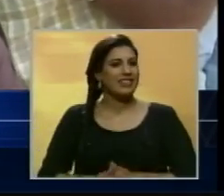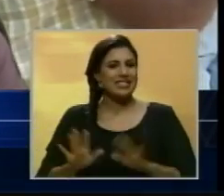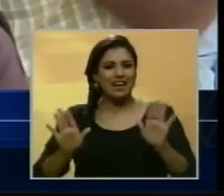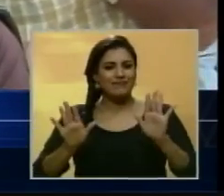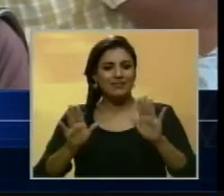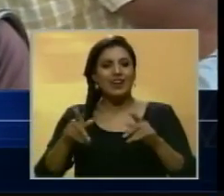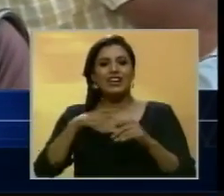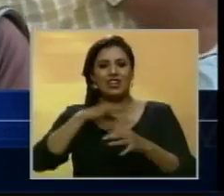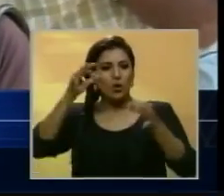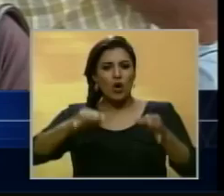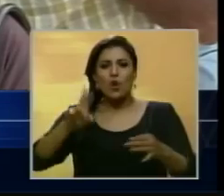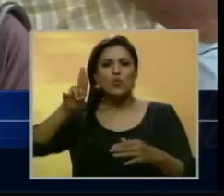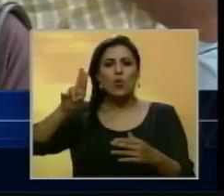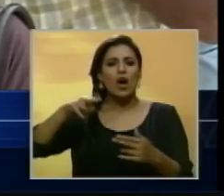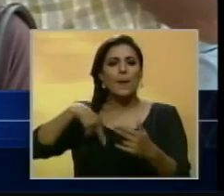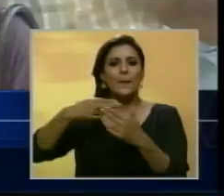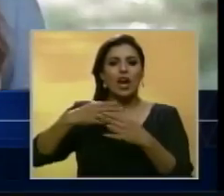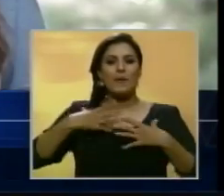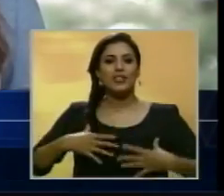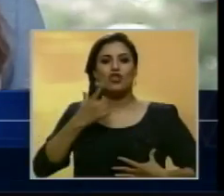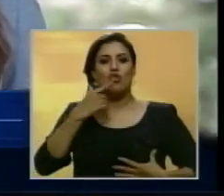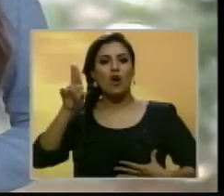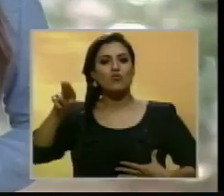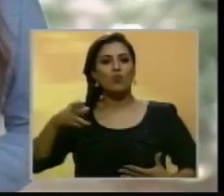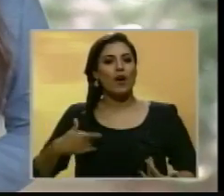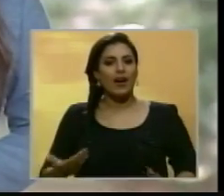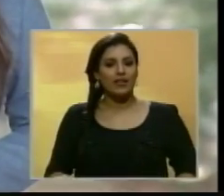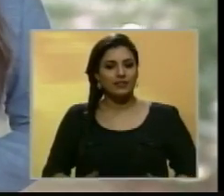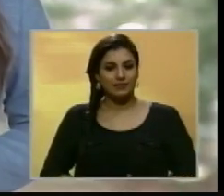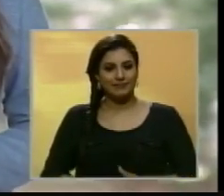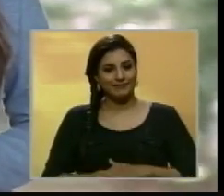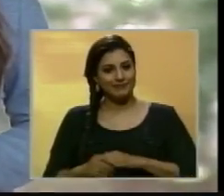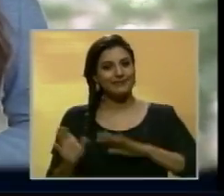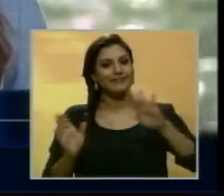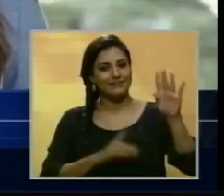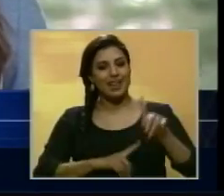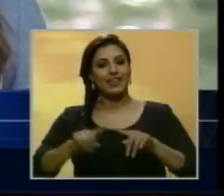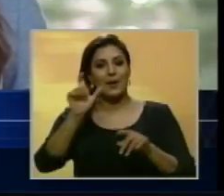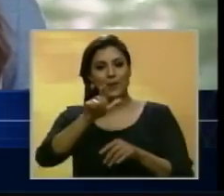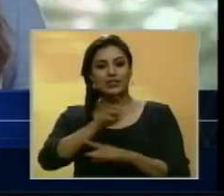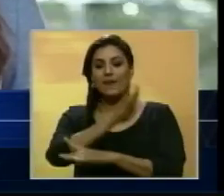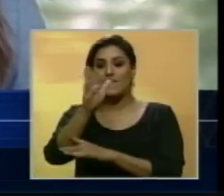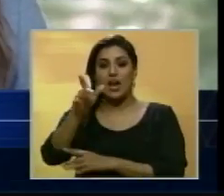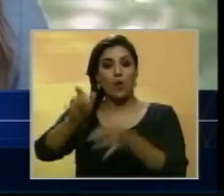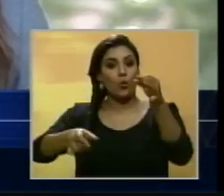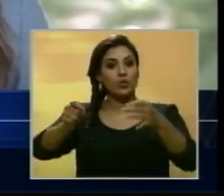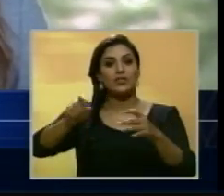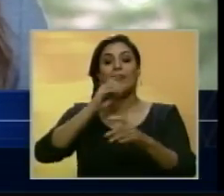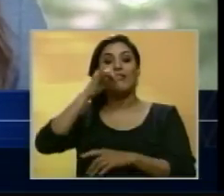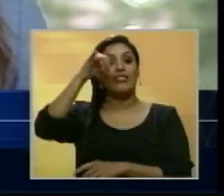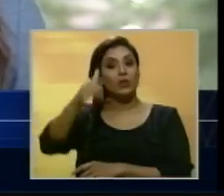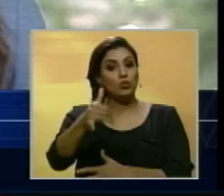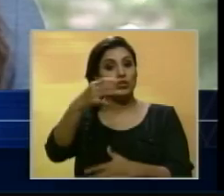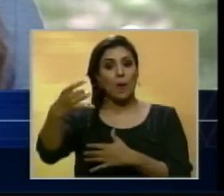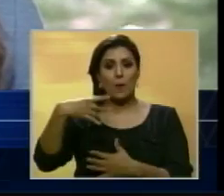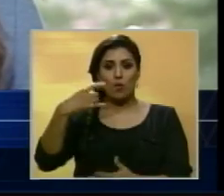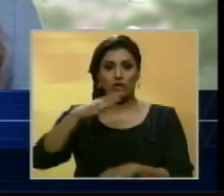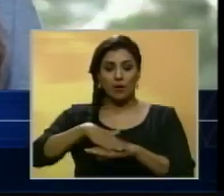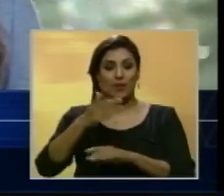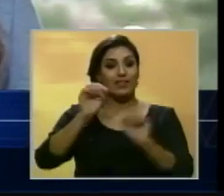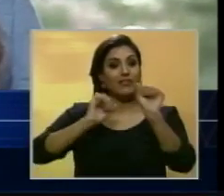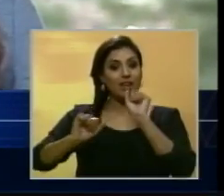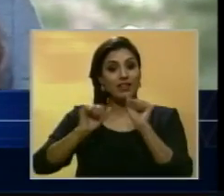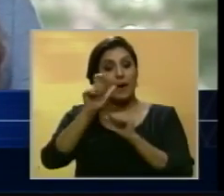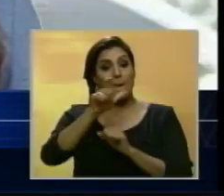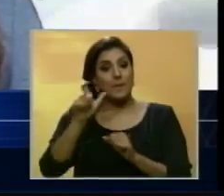más, nunca me he puesto la camisa roja. Asimismo, anunciaron que acudirán a instancias legales para denunciar los despidos y